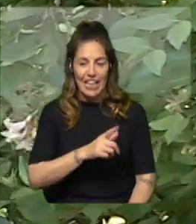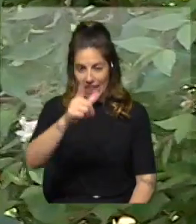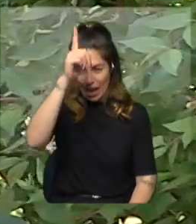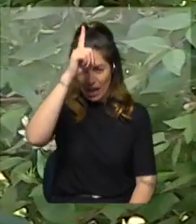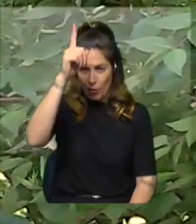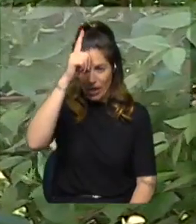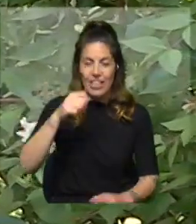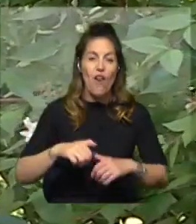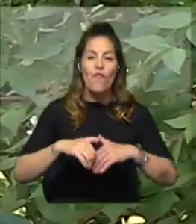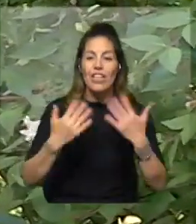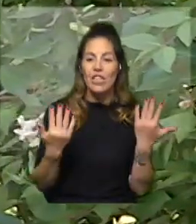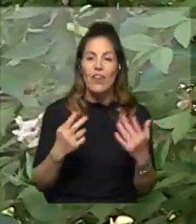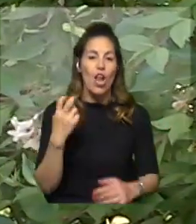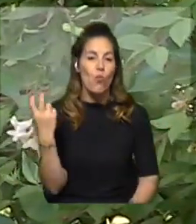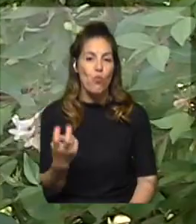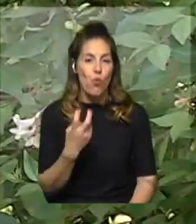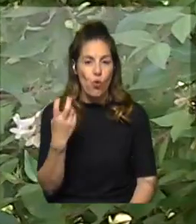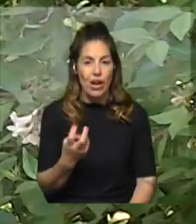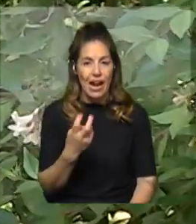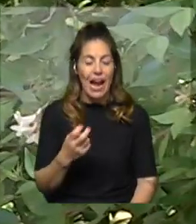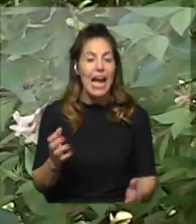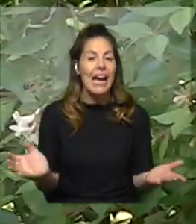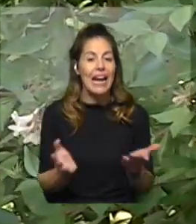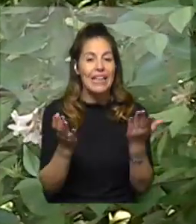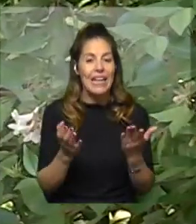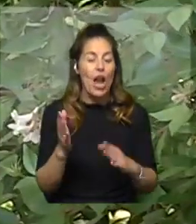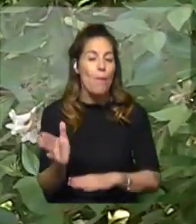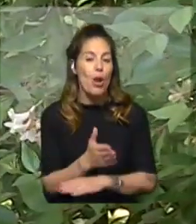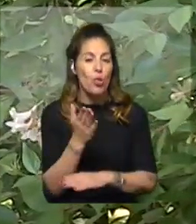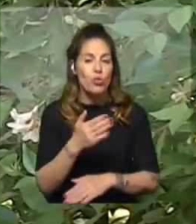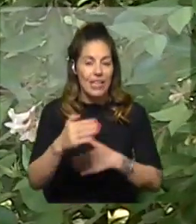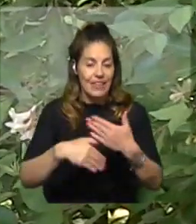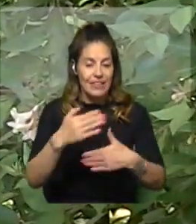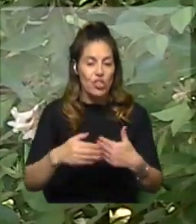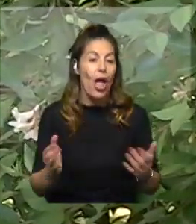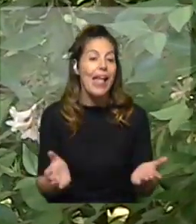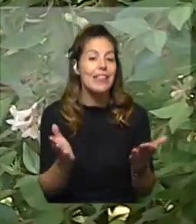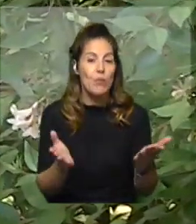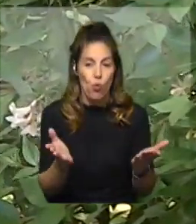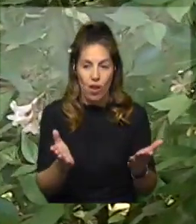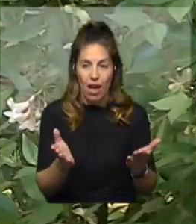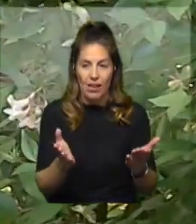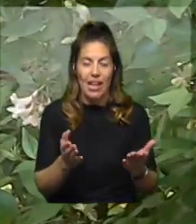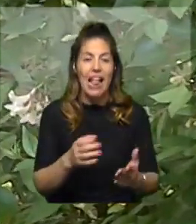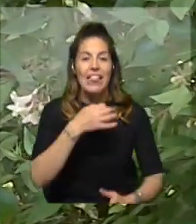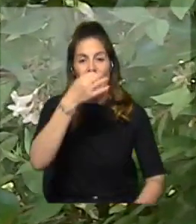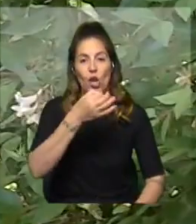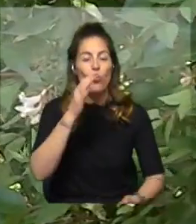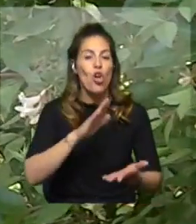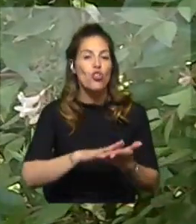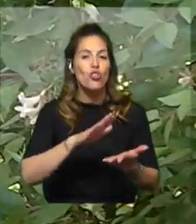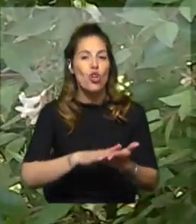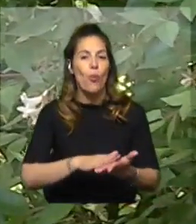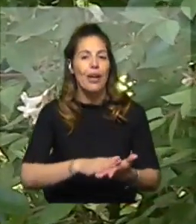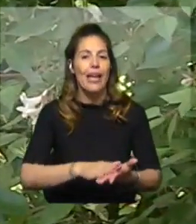El festival lo que busca es generar, producir, desarrollar, estimular discursos sobre el envejecimiento